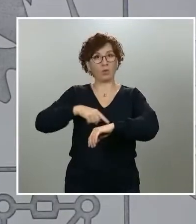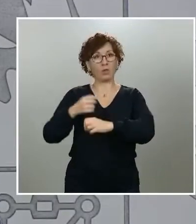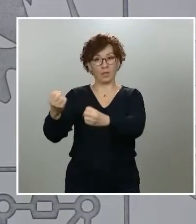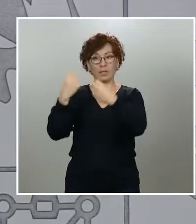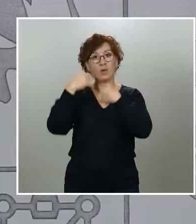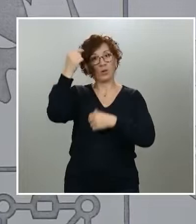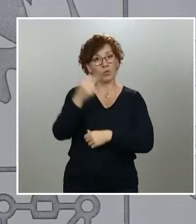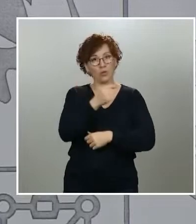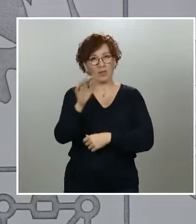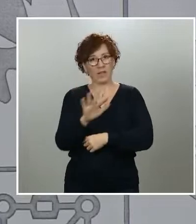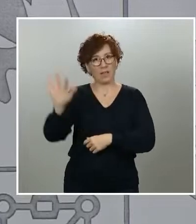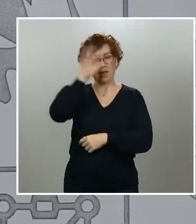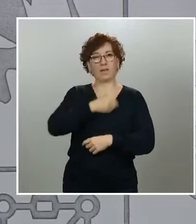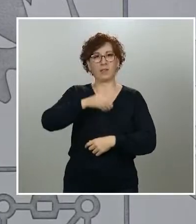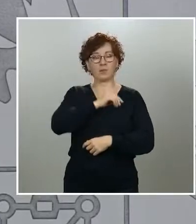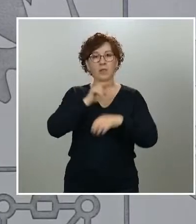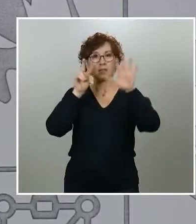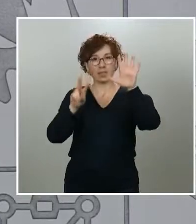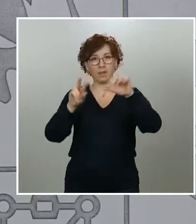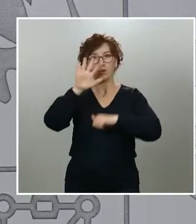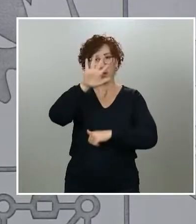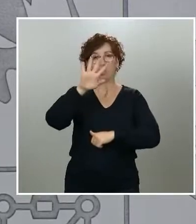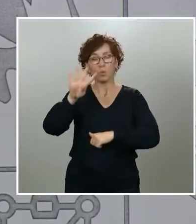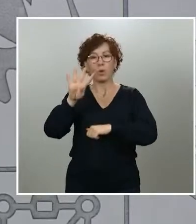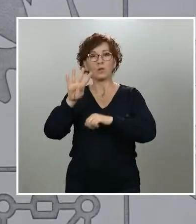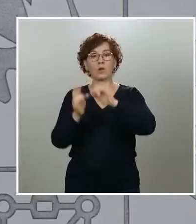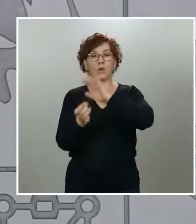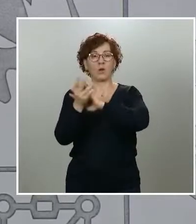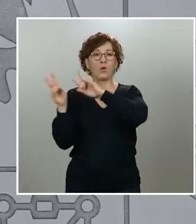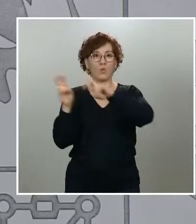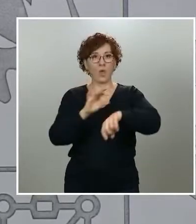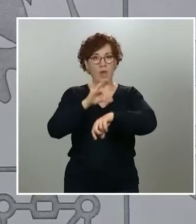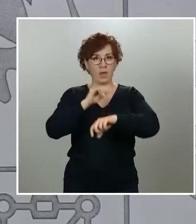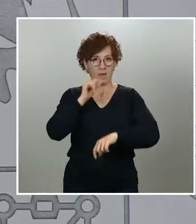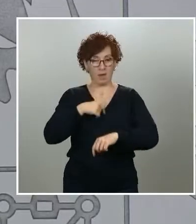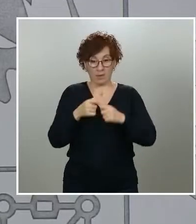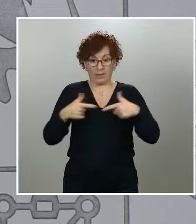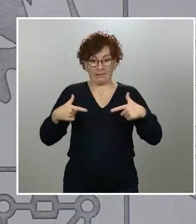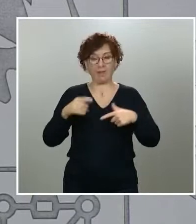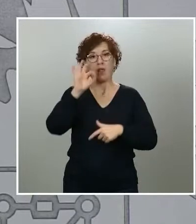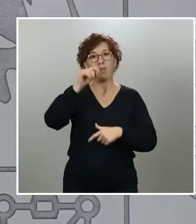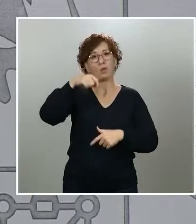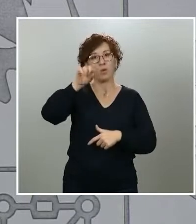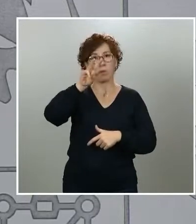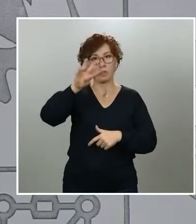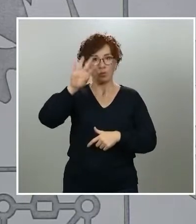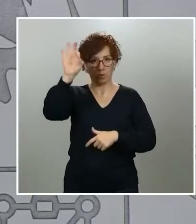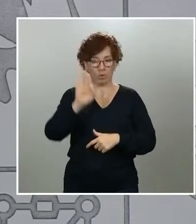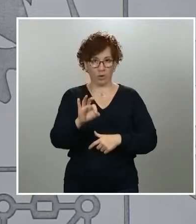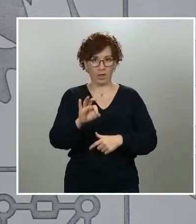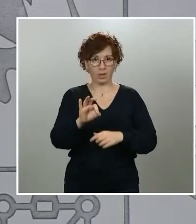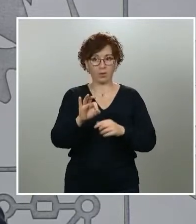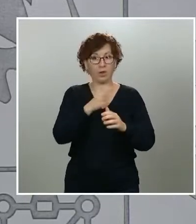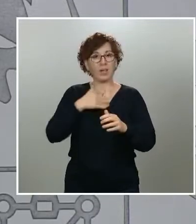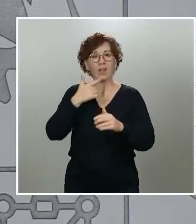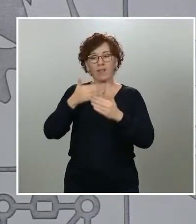754 nuevos casos, que implica un incremento de 0,34%. Es la misma tendencia ascendente que